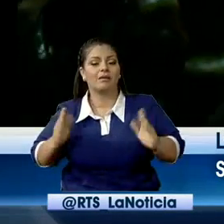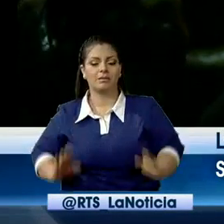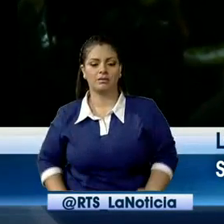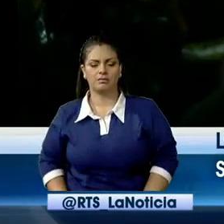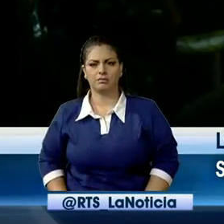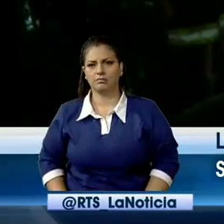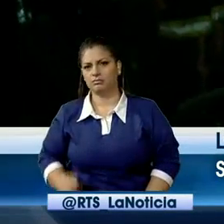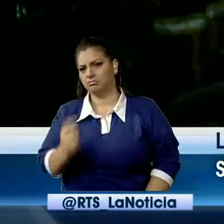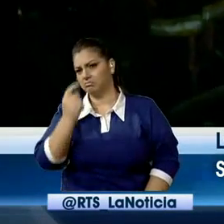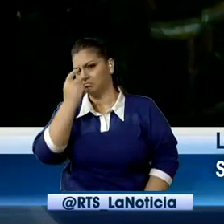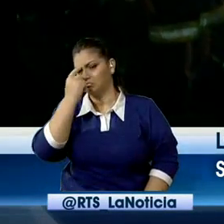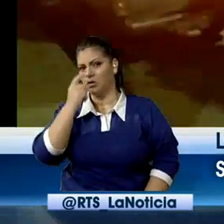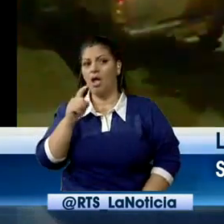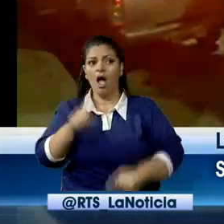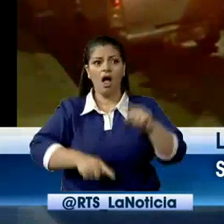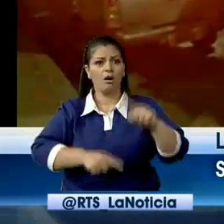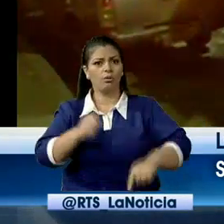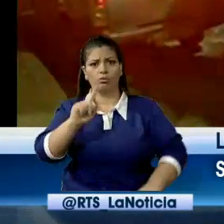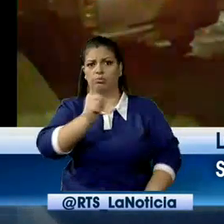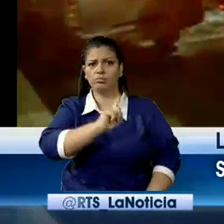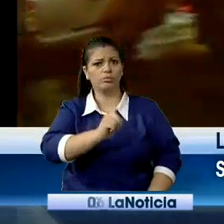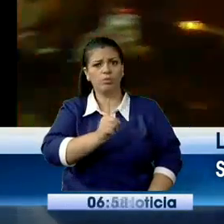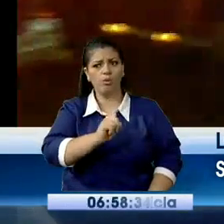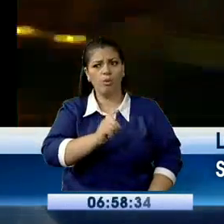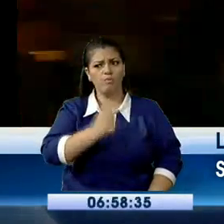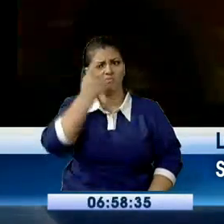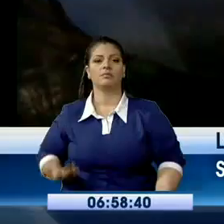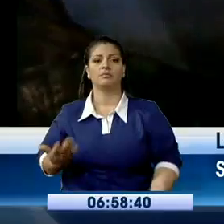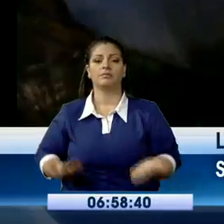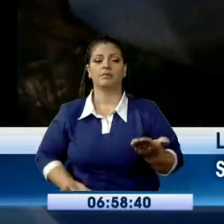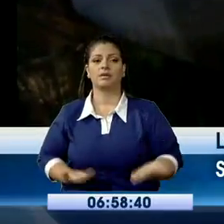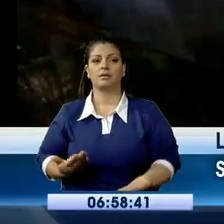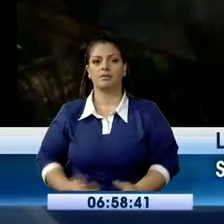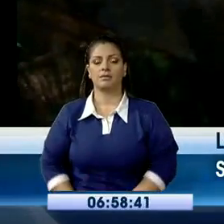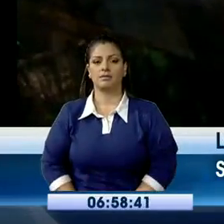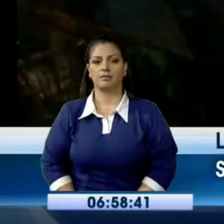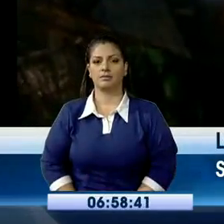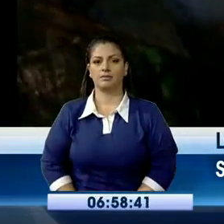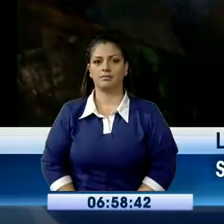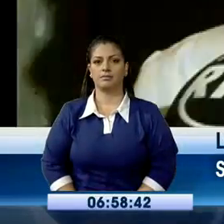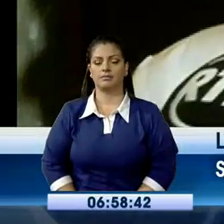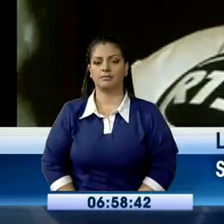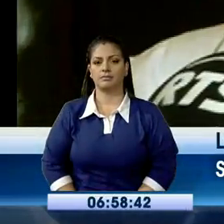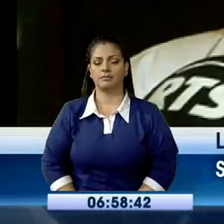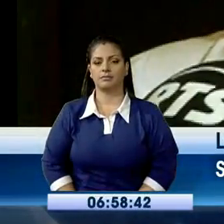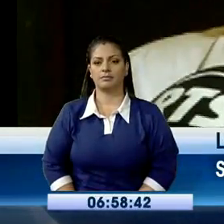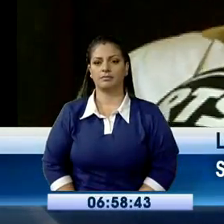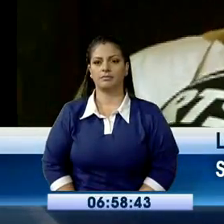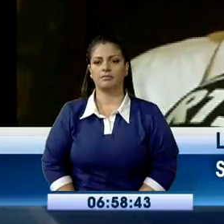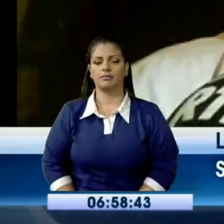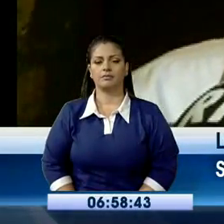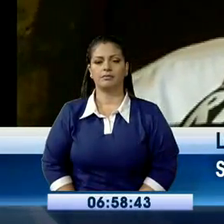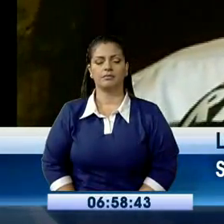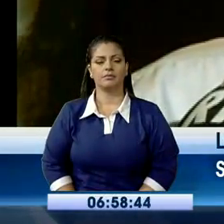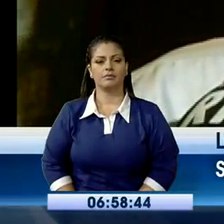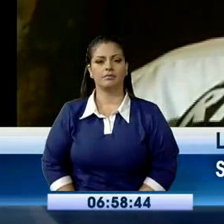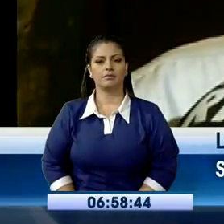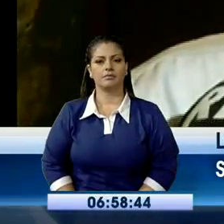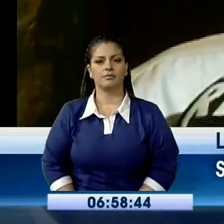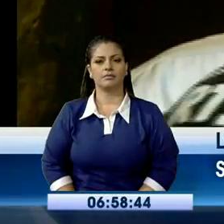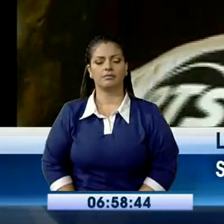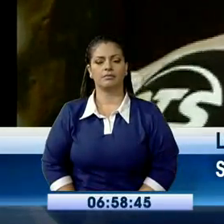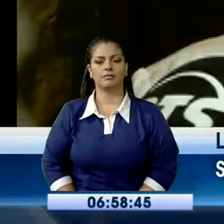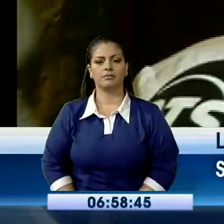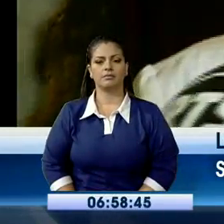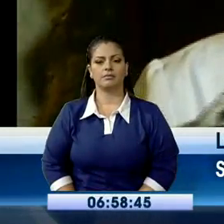trata de un atentado. Eso, supuestamente, todo el mundo dice, comenta, tiene problemas con una persona. Porque ella tenía mucha pica por aquí.